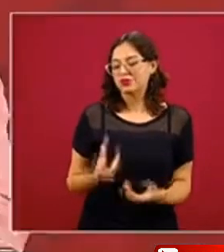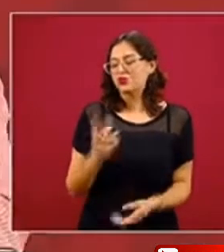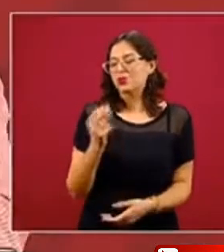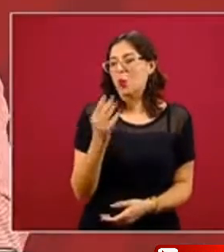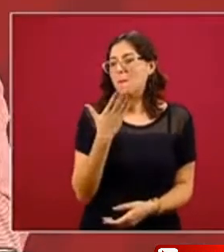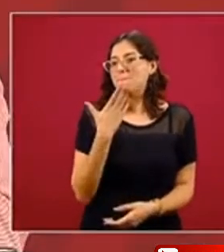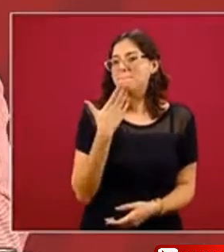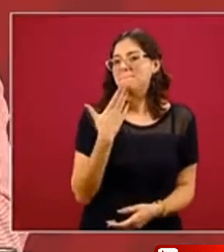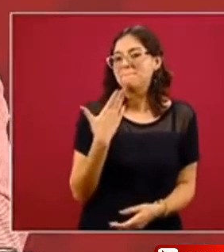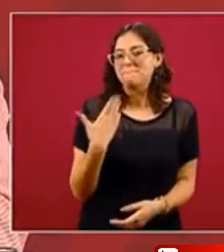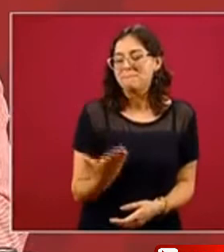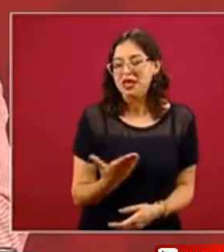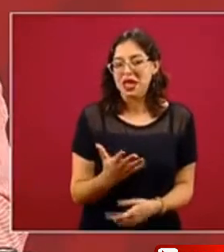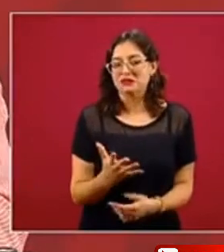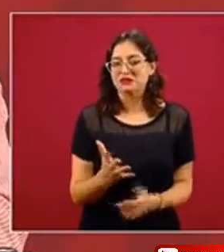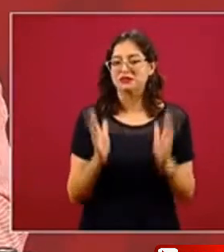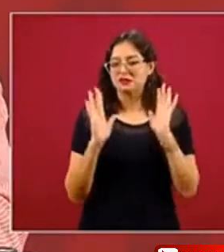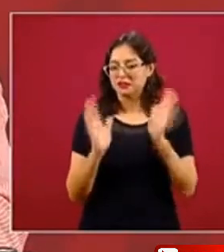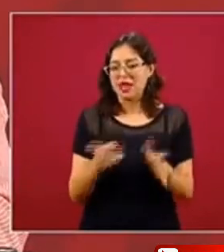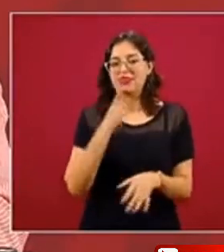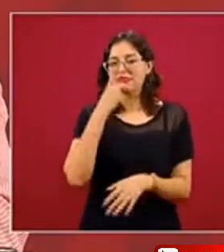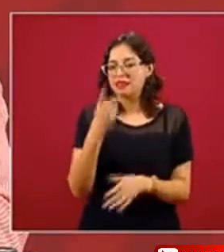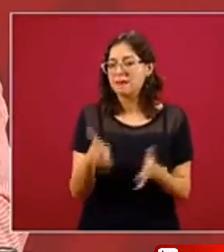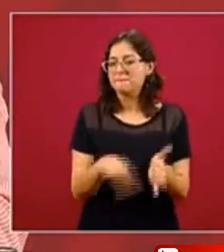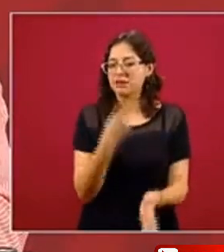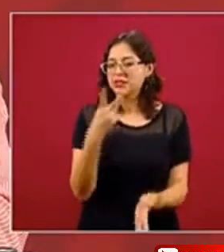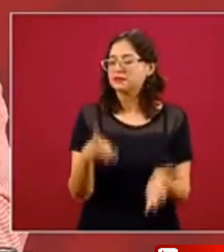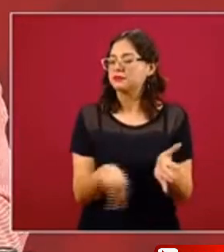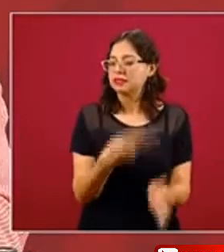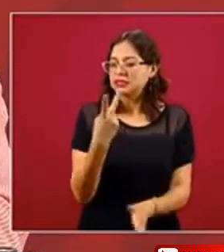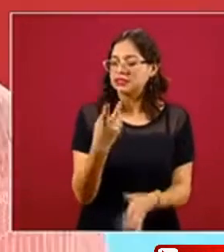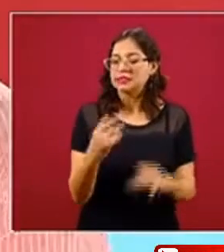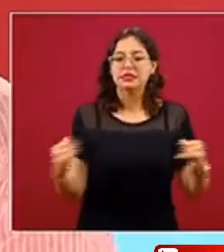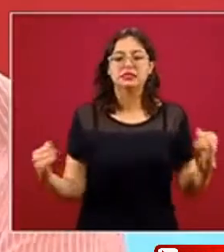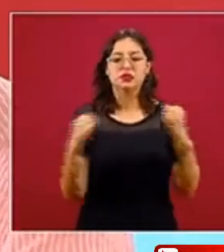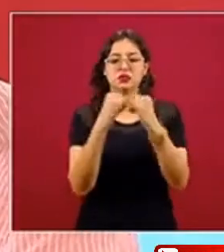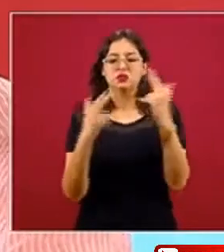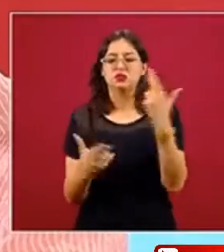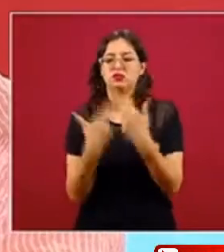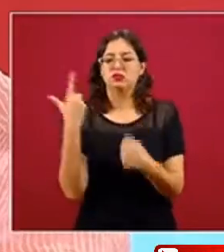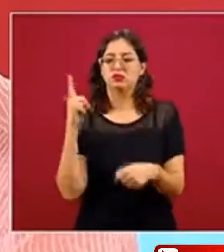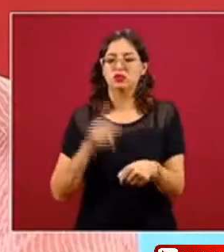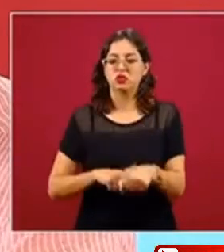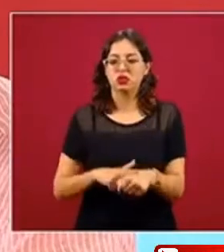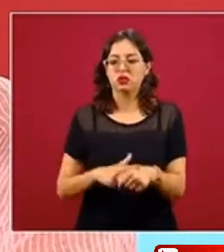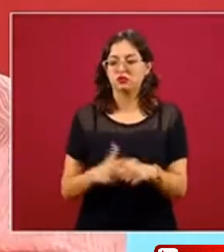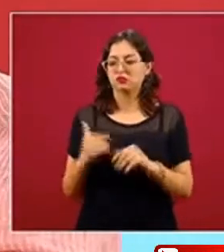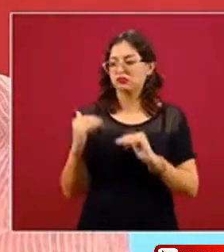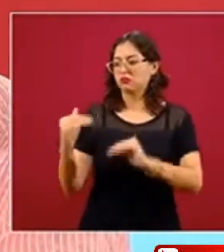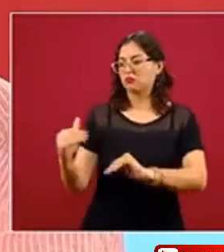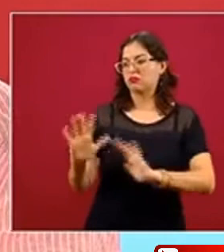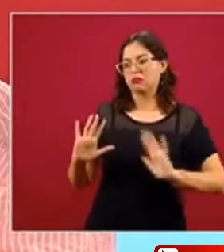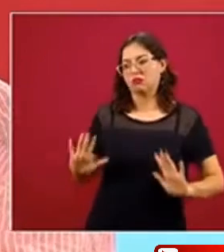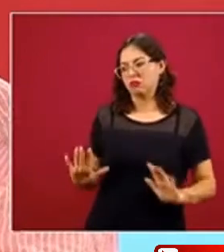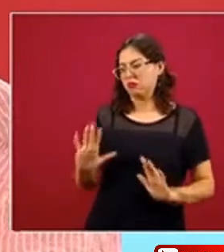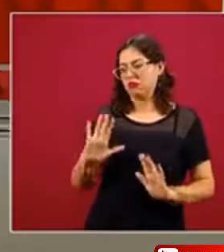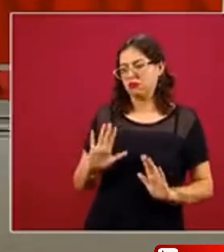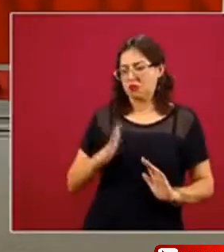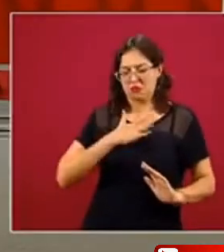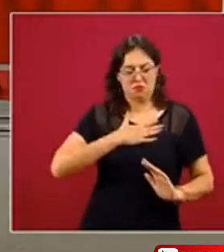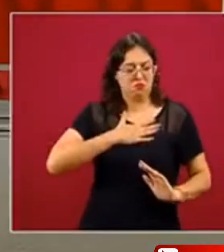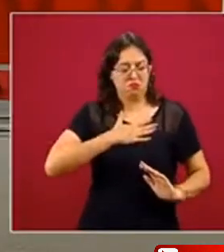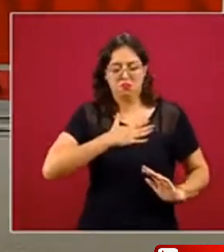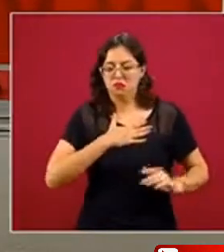dicho y así ha sido la práctica, por parte de las instituciones nacionales, que se pongan límites a la atención de